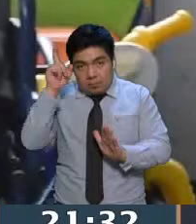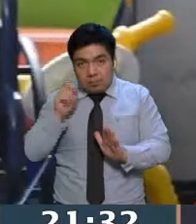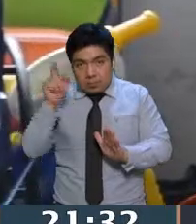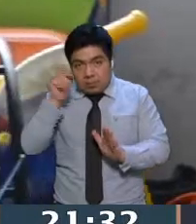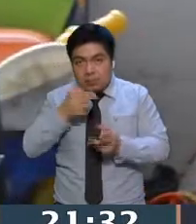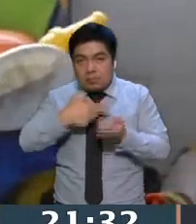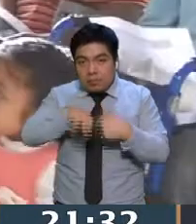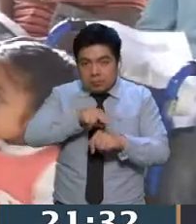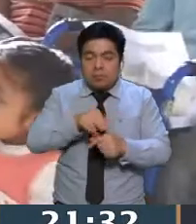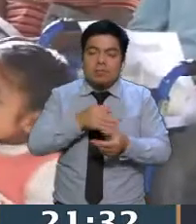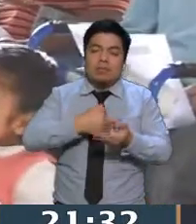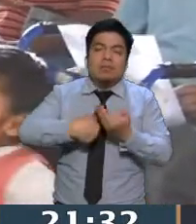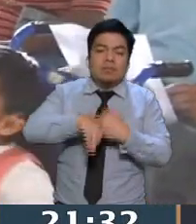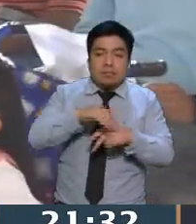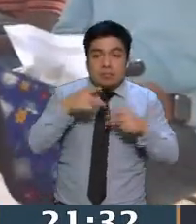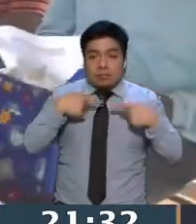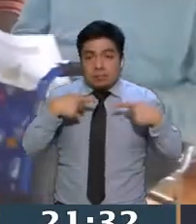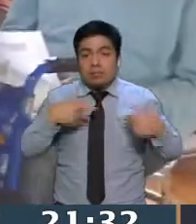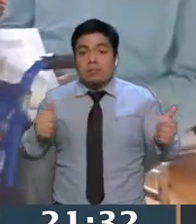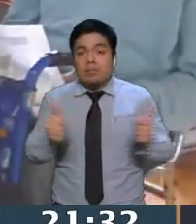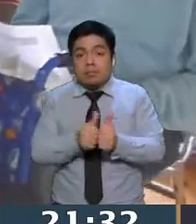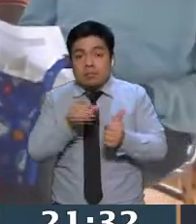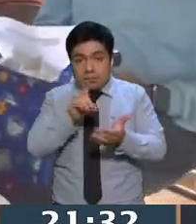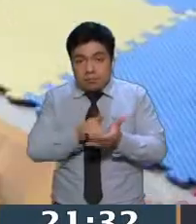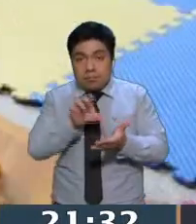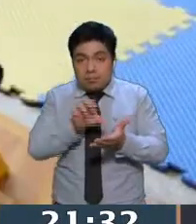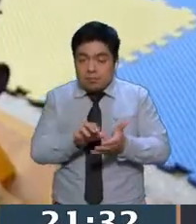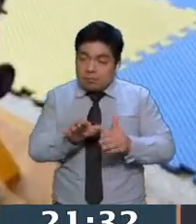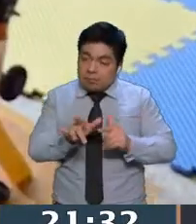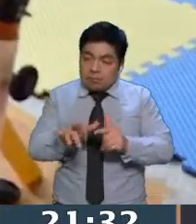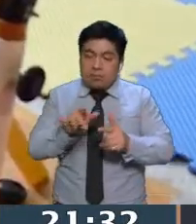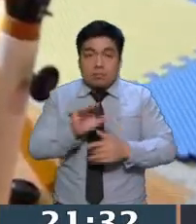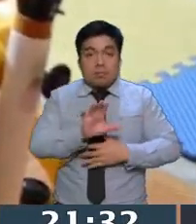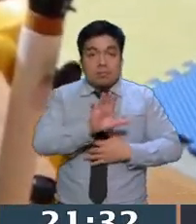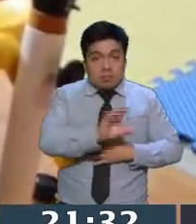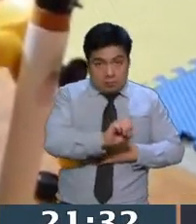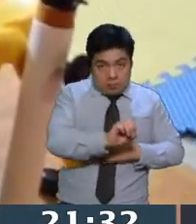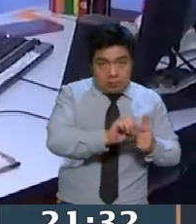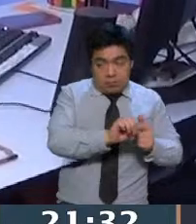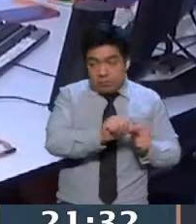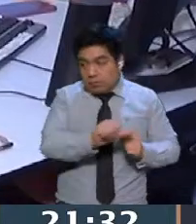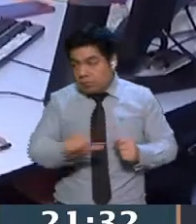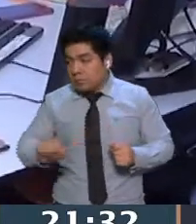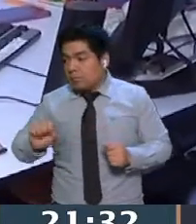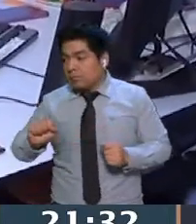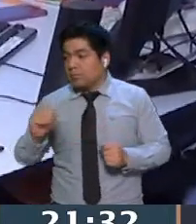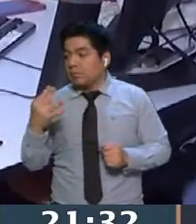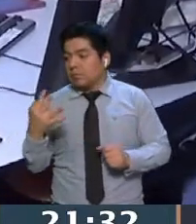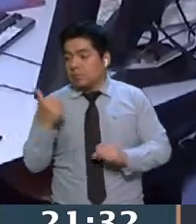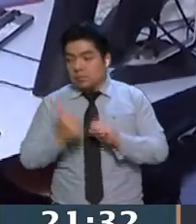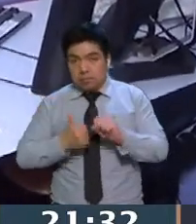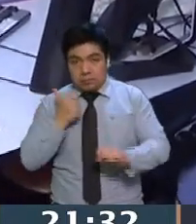para todas las personas con discapacidad permanente entre los 0 y 64 años de edad.